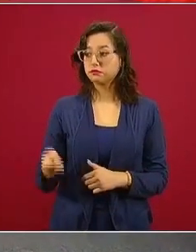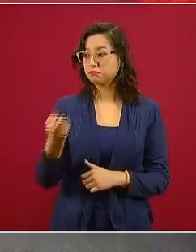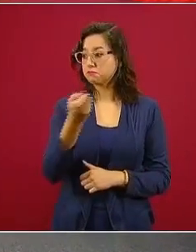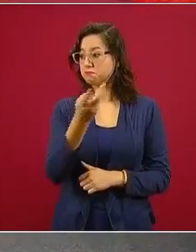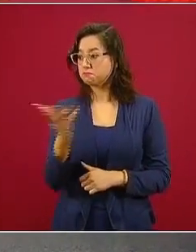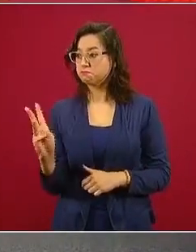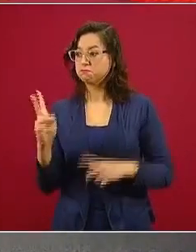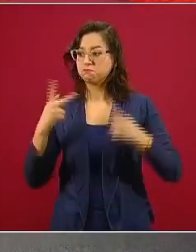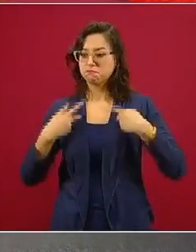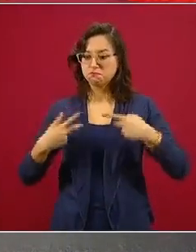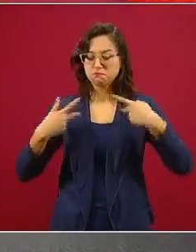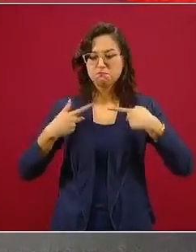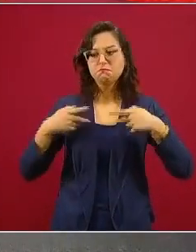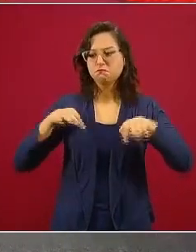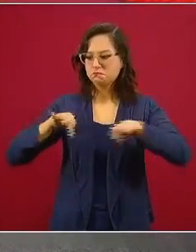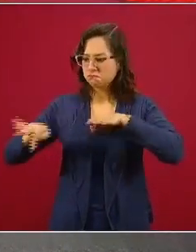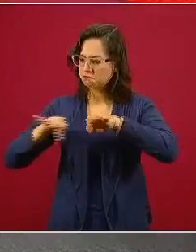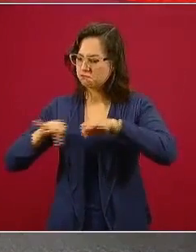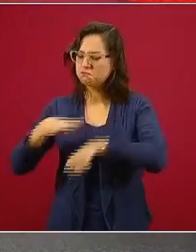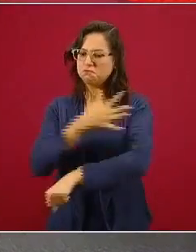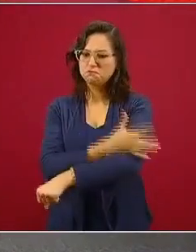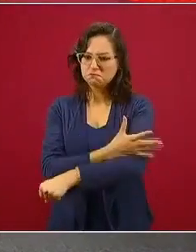Gente trabajadora, gente honesta,